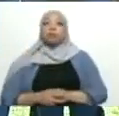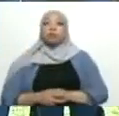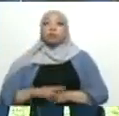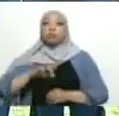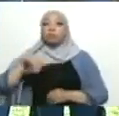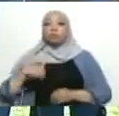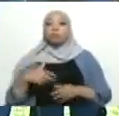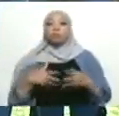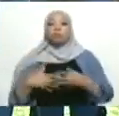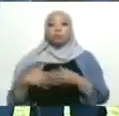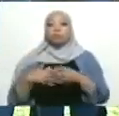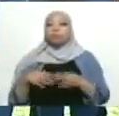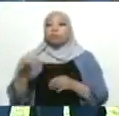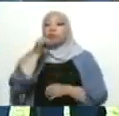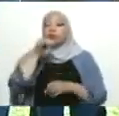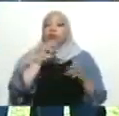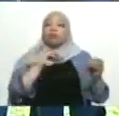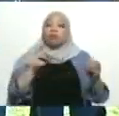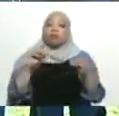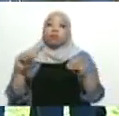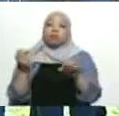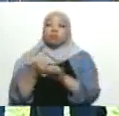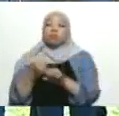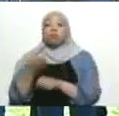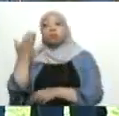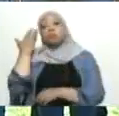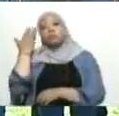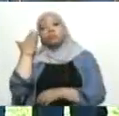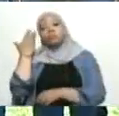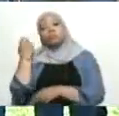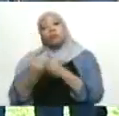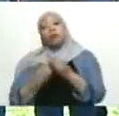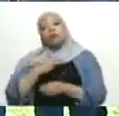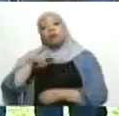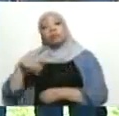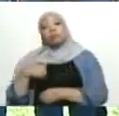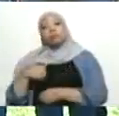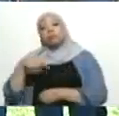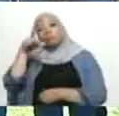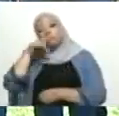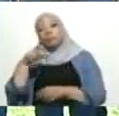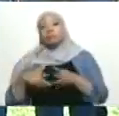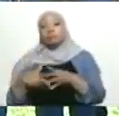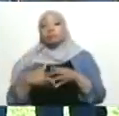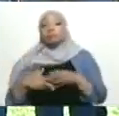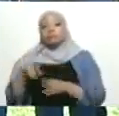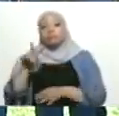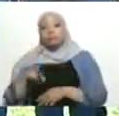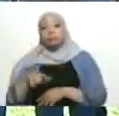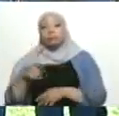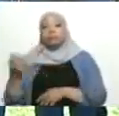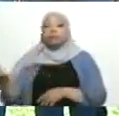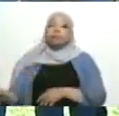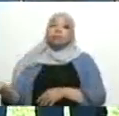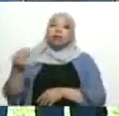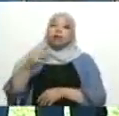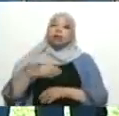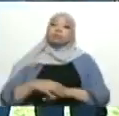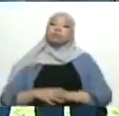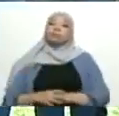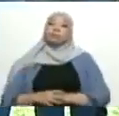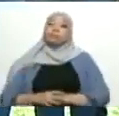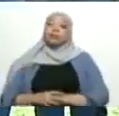Extraordinario. Y hay que difundirlo para que se sepa qué fue lo que verdaderamente ocurrió aquí, en este espacio, pero también lo que ocurrió un poco más allá o más allá.